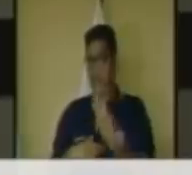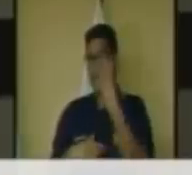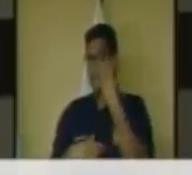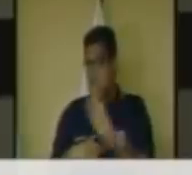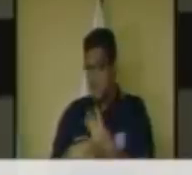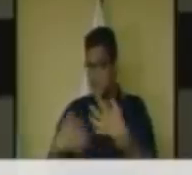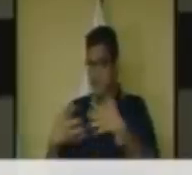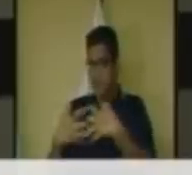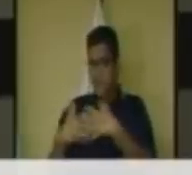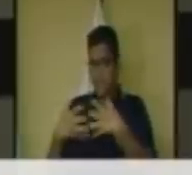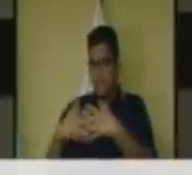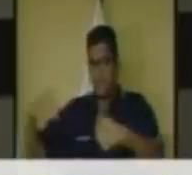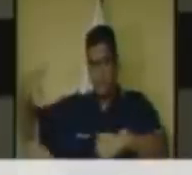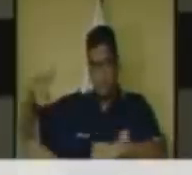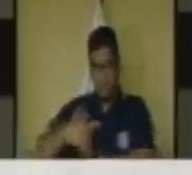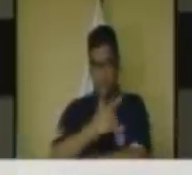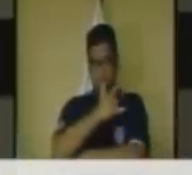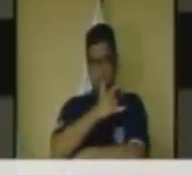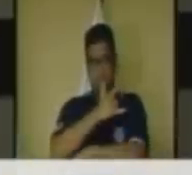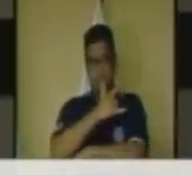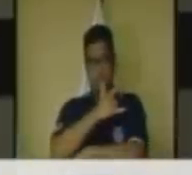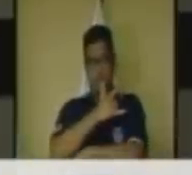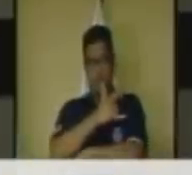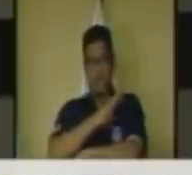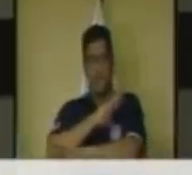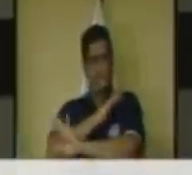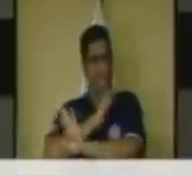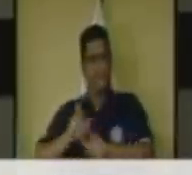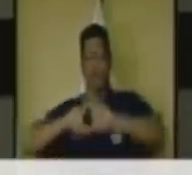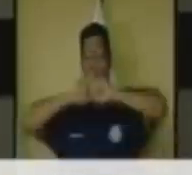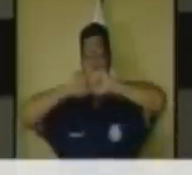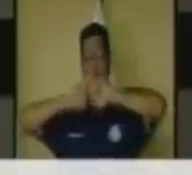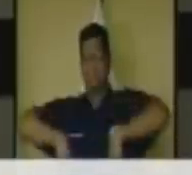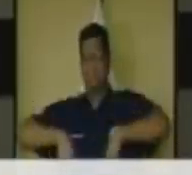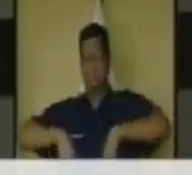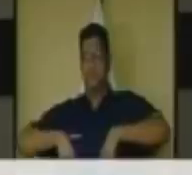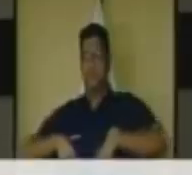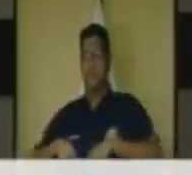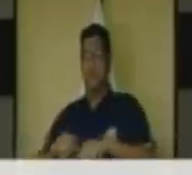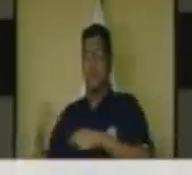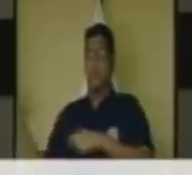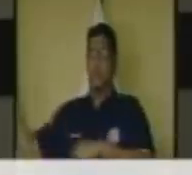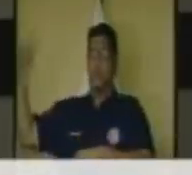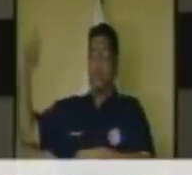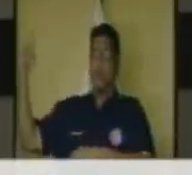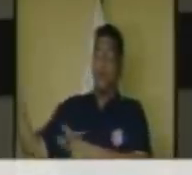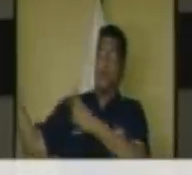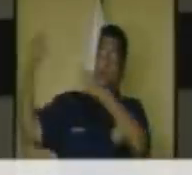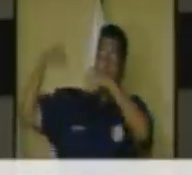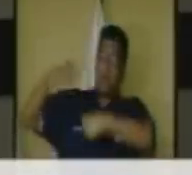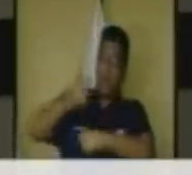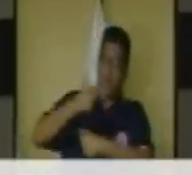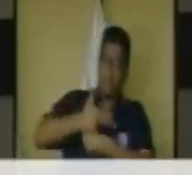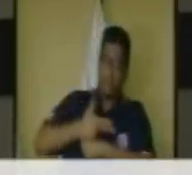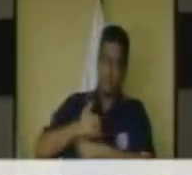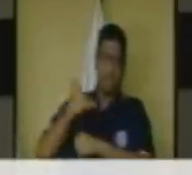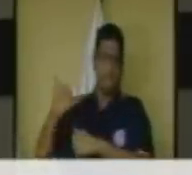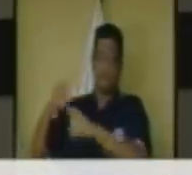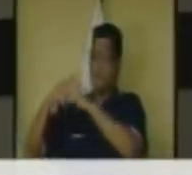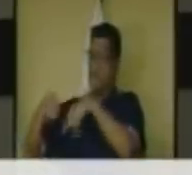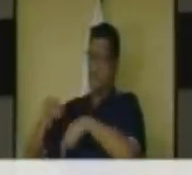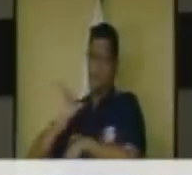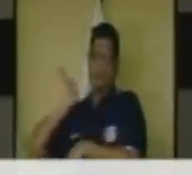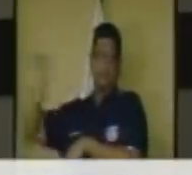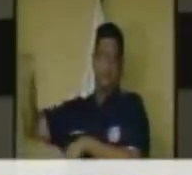día martes detendrán o cancelaron ya los vuelos hacia Guatemala por un término de